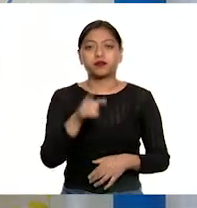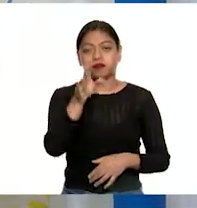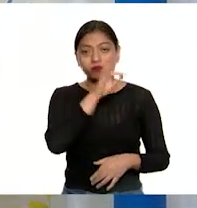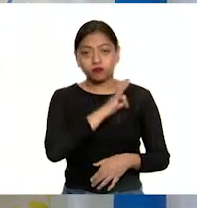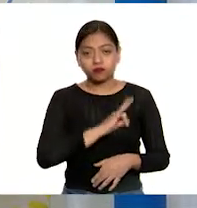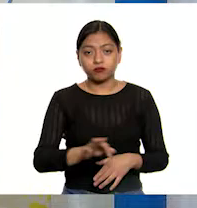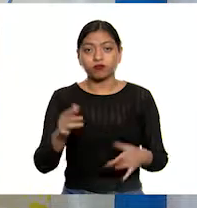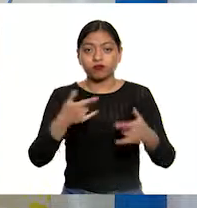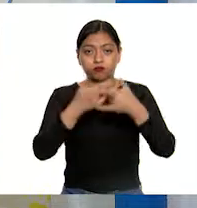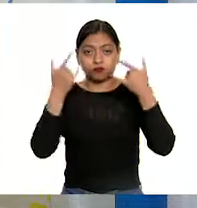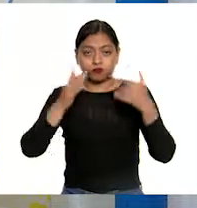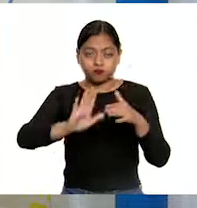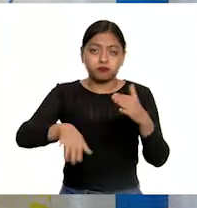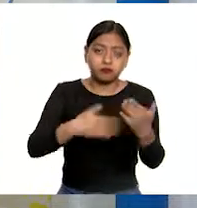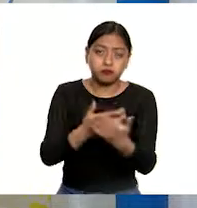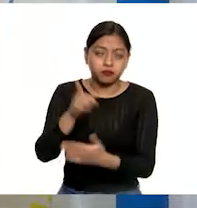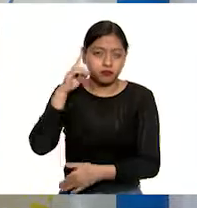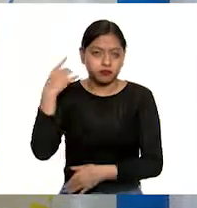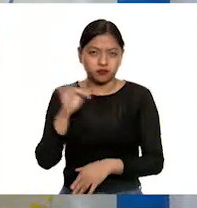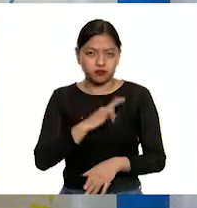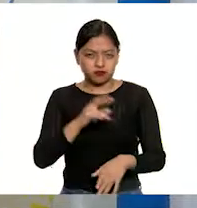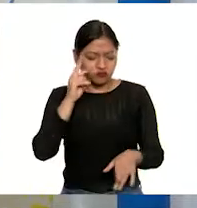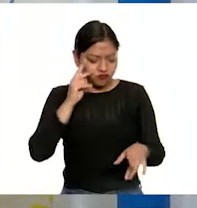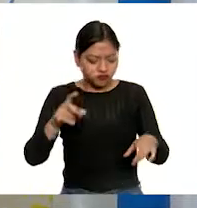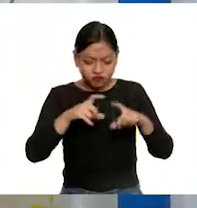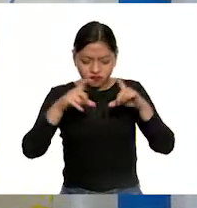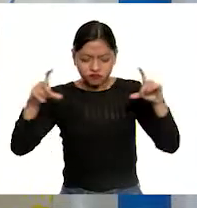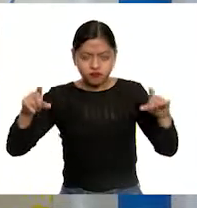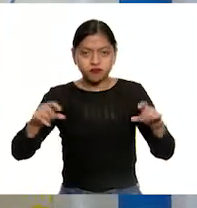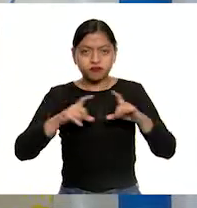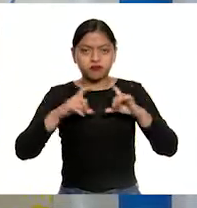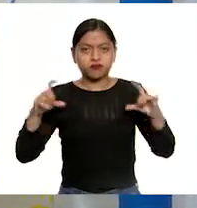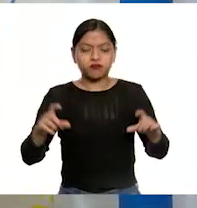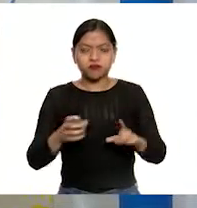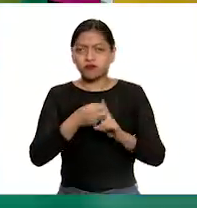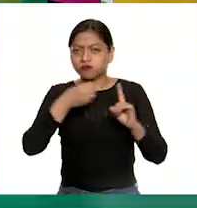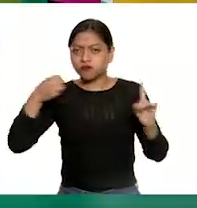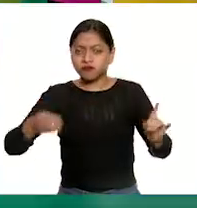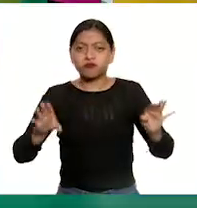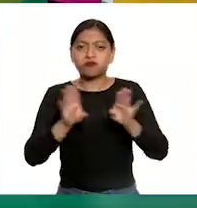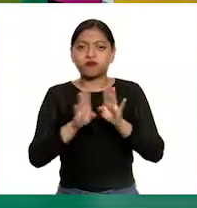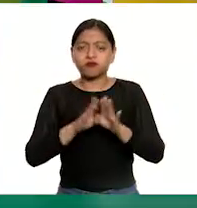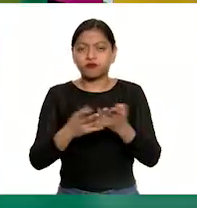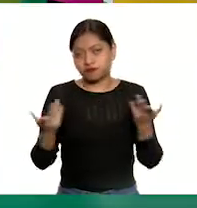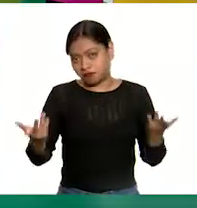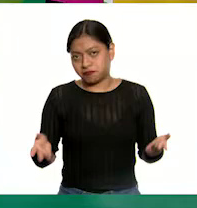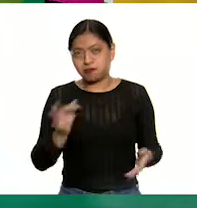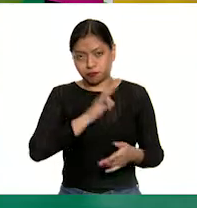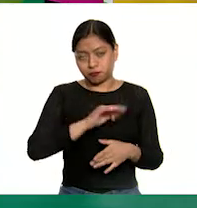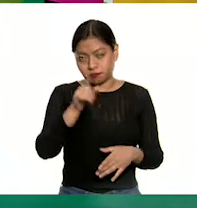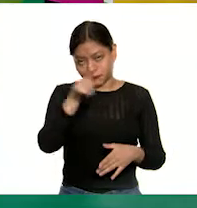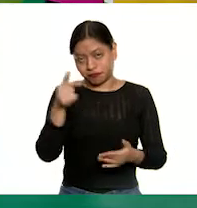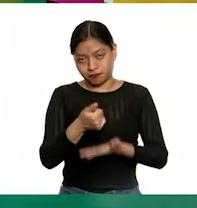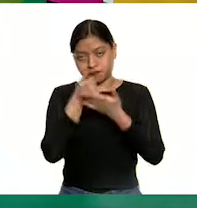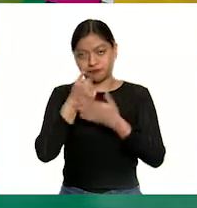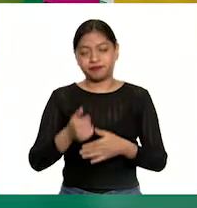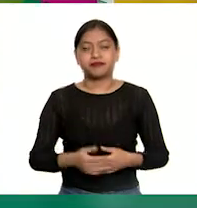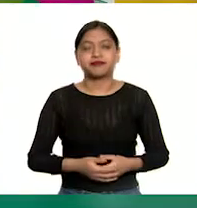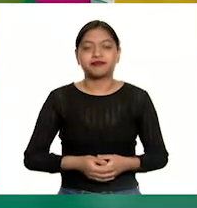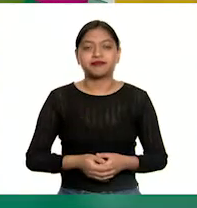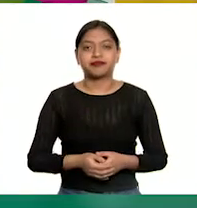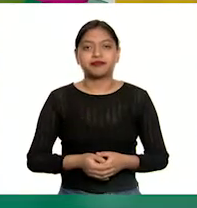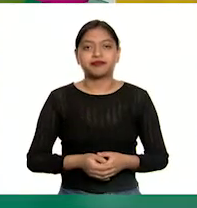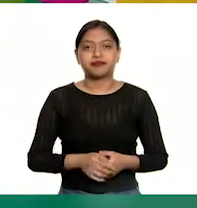para nosotros ir viendo cómo está la estructura de ese tipo de textos literarios, ¿verdad? A ver, vamos a